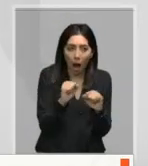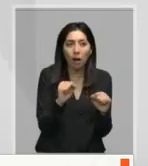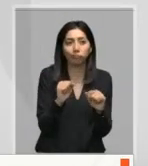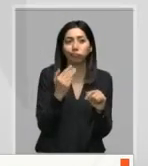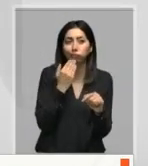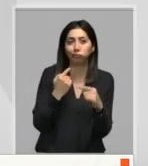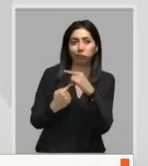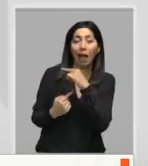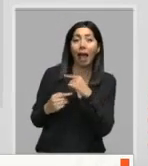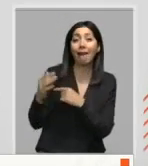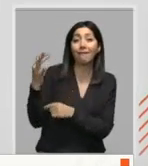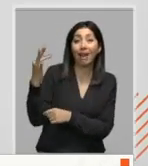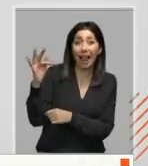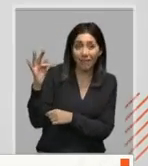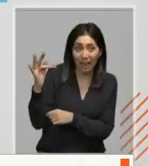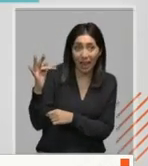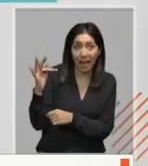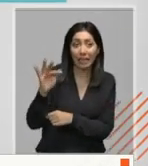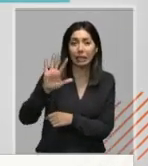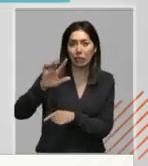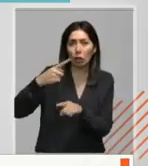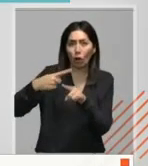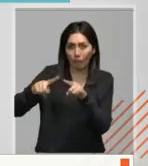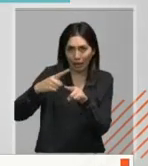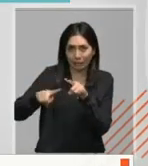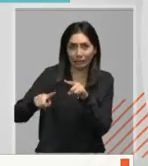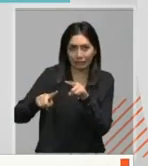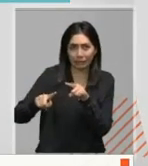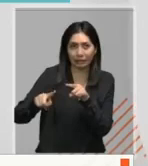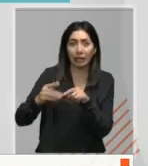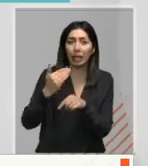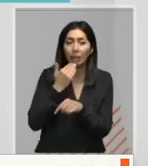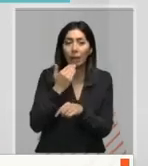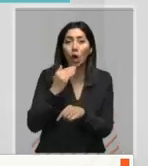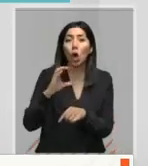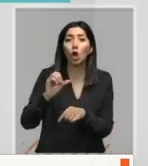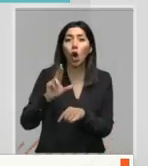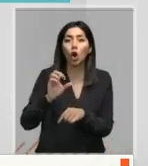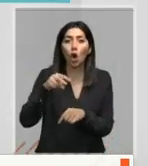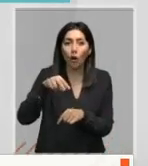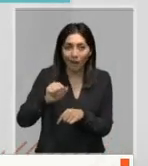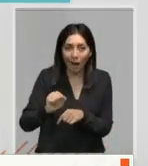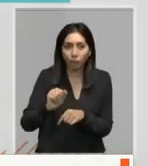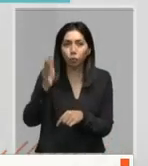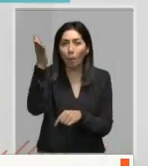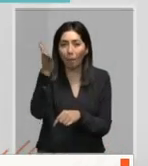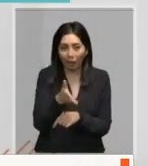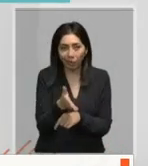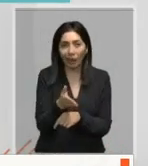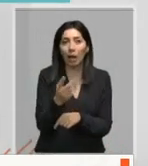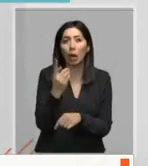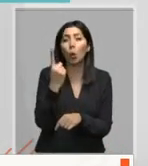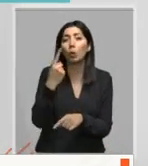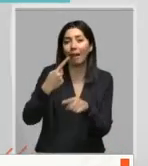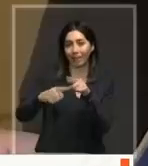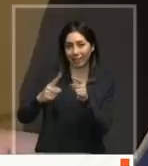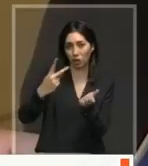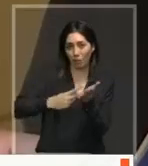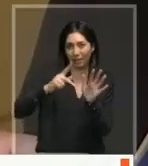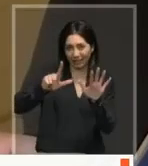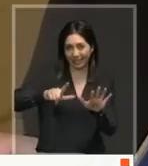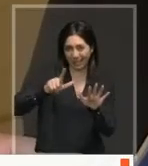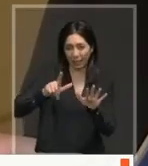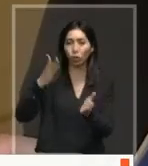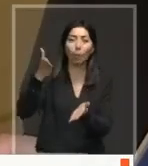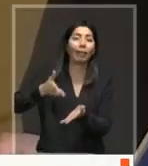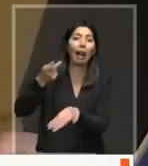2023, Falabella con 5 entre 2013 y 2018 y Corona con una suspensión de despacho en 2017.